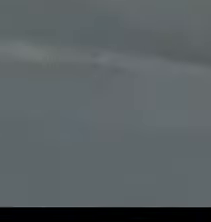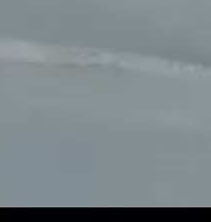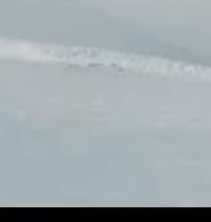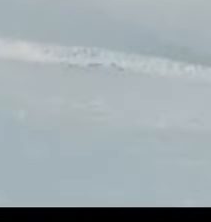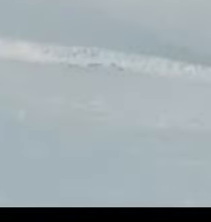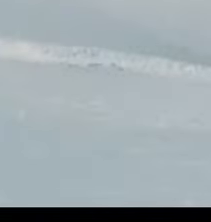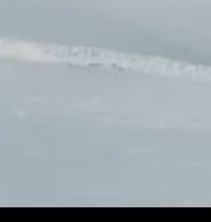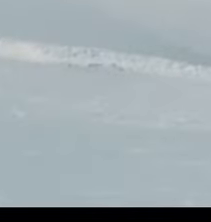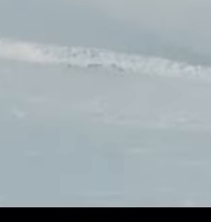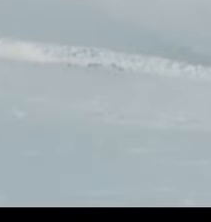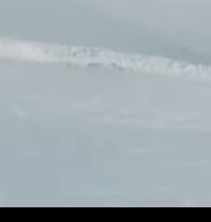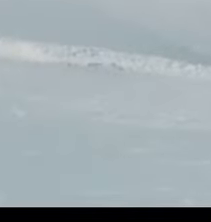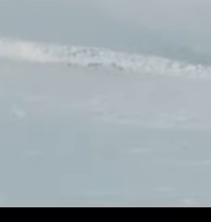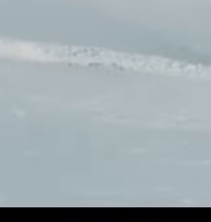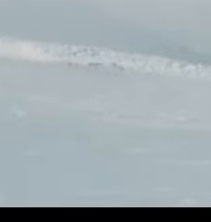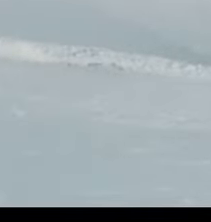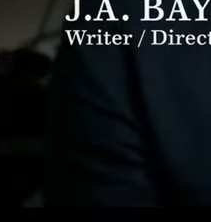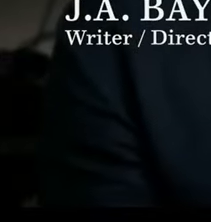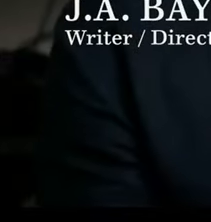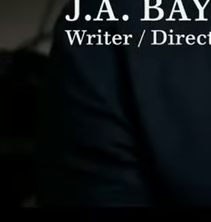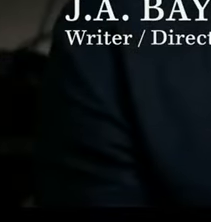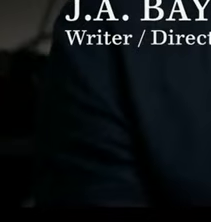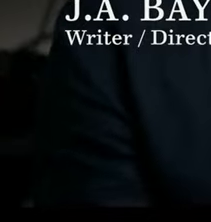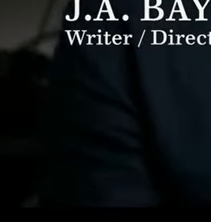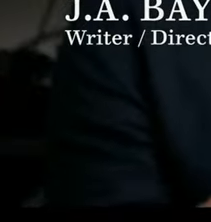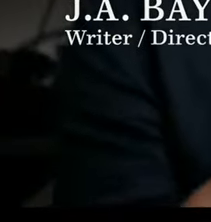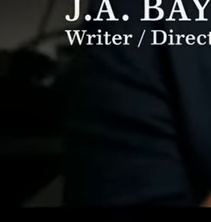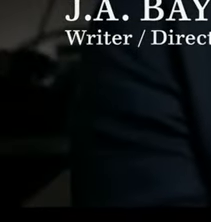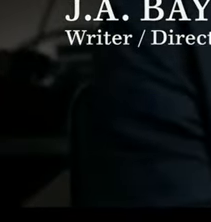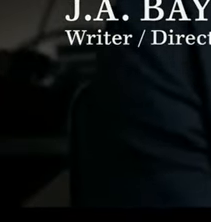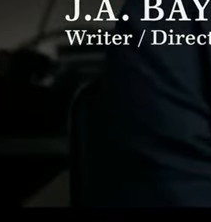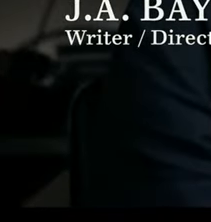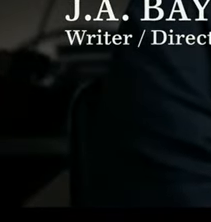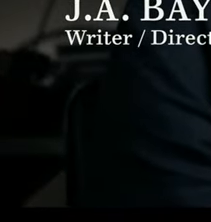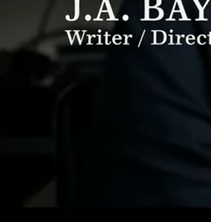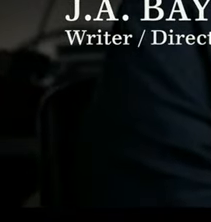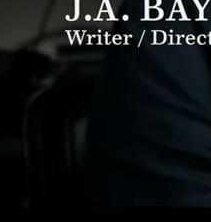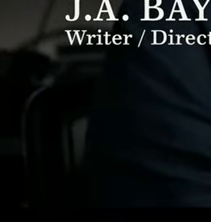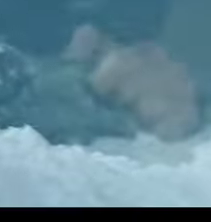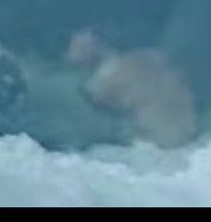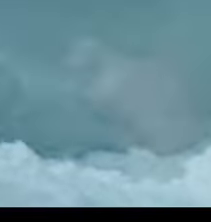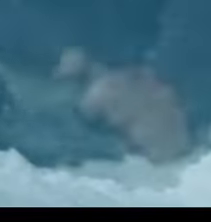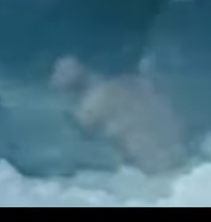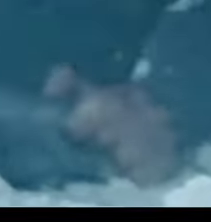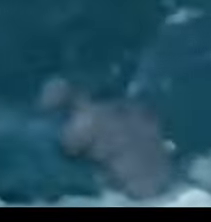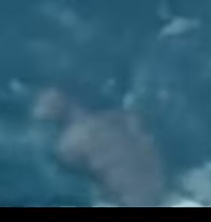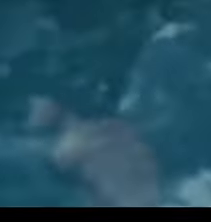La Sociedad de la Nieve es una película que habla sobre la vida en un lugar donde no hay espacio para la vida.